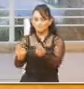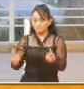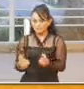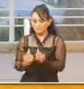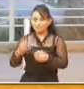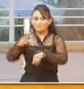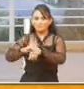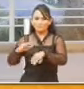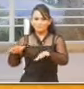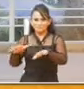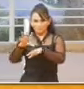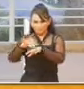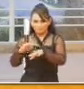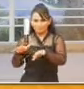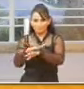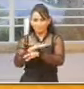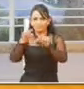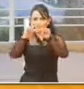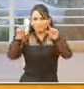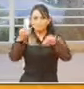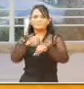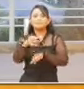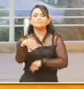el predio identificado con clave catastral